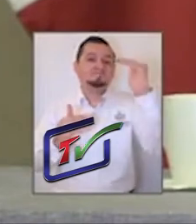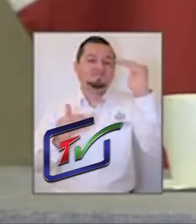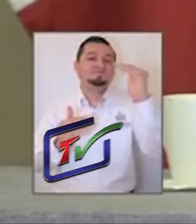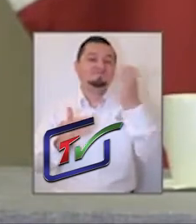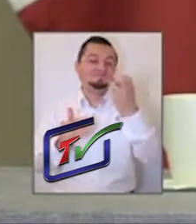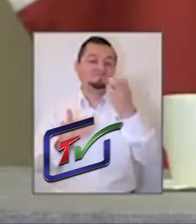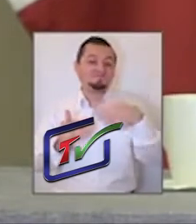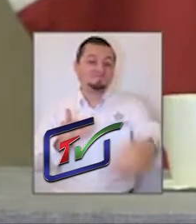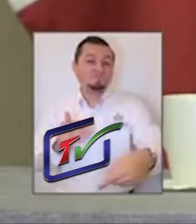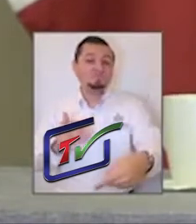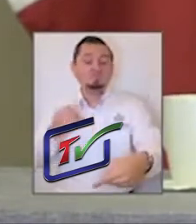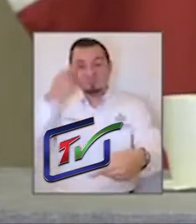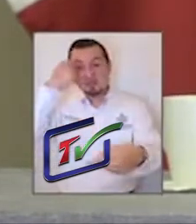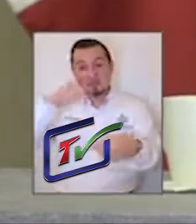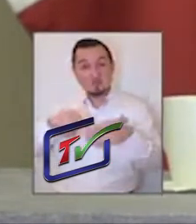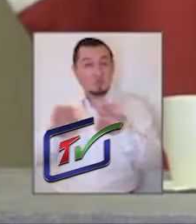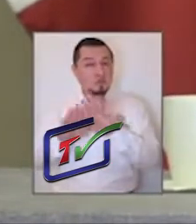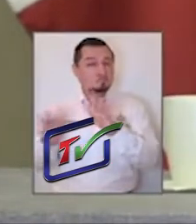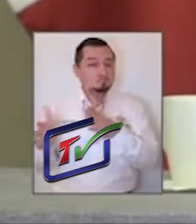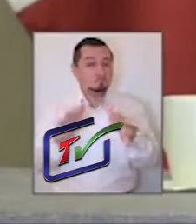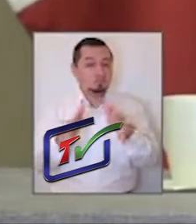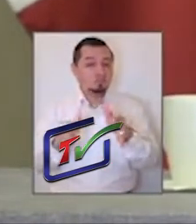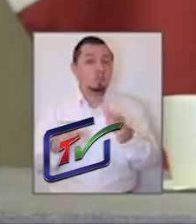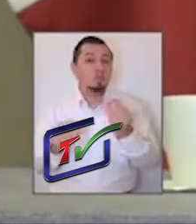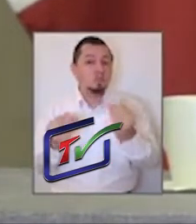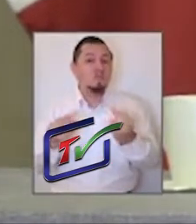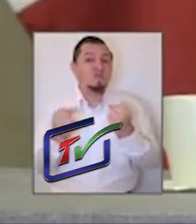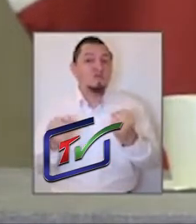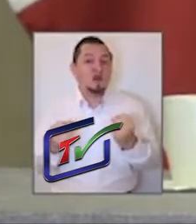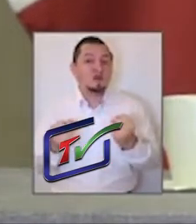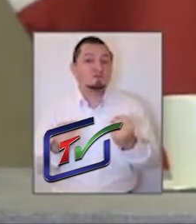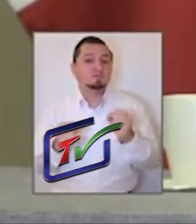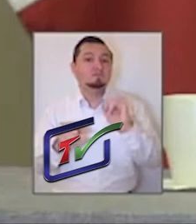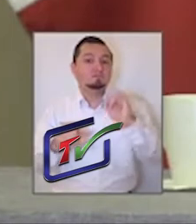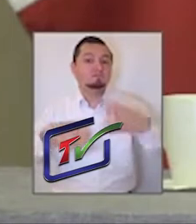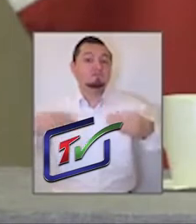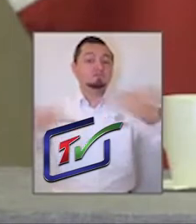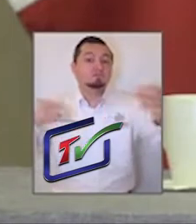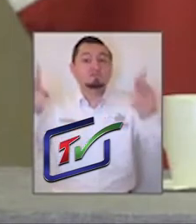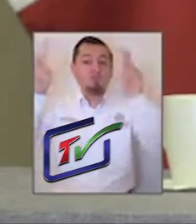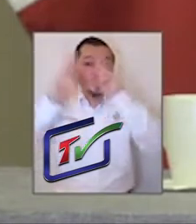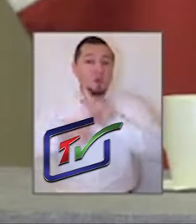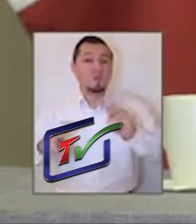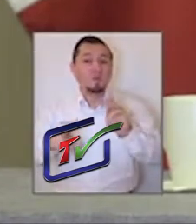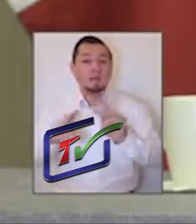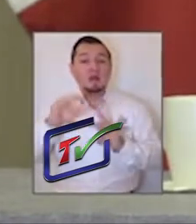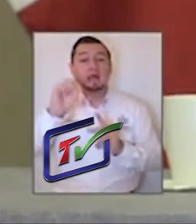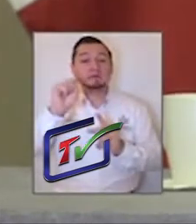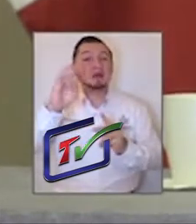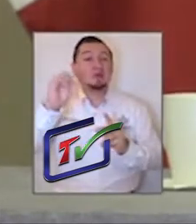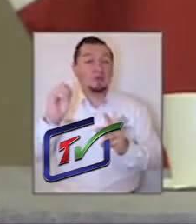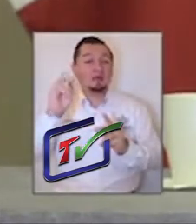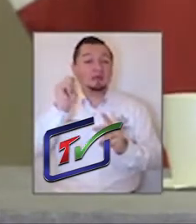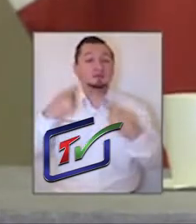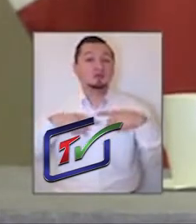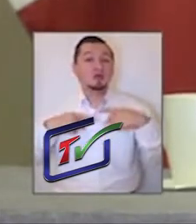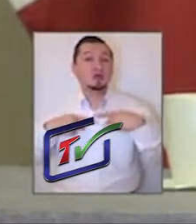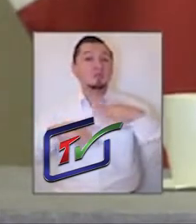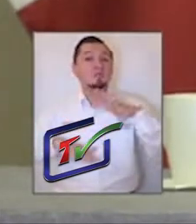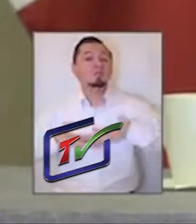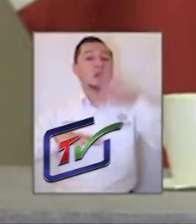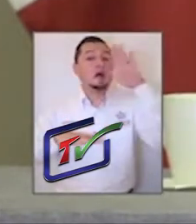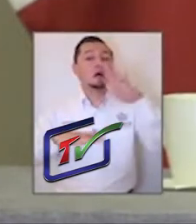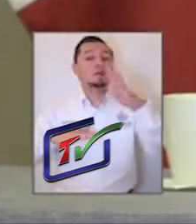Estamos hablando de un crecimiento muy fuerte. Estamos hablando que rebasaríamos por 69 casos el límite